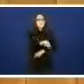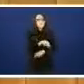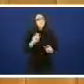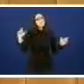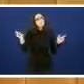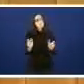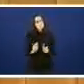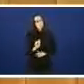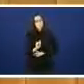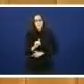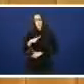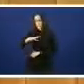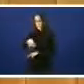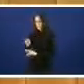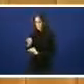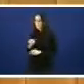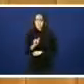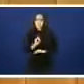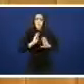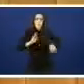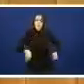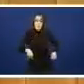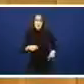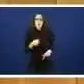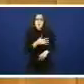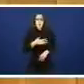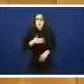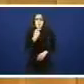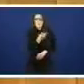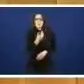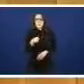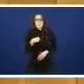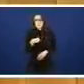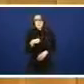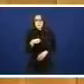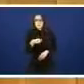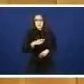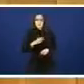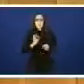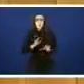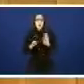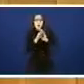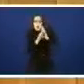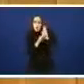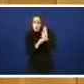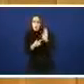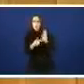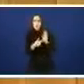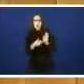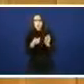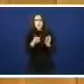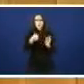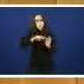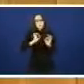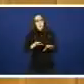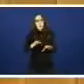de retribucións. Vaya rematando, por favor. Por último, señorías, quero resaltar o carácter temporal das medidas contempladas no proxecto que está en línea con